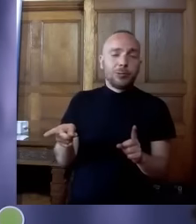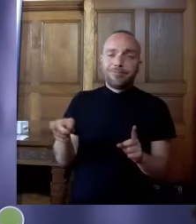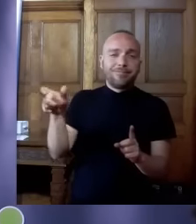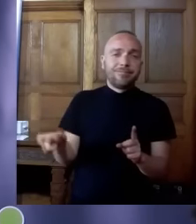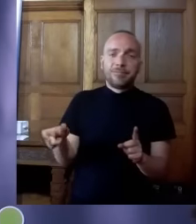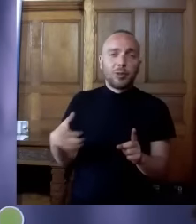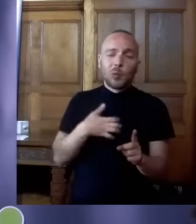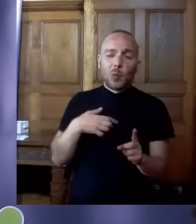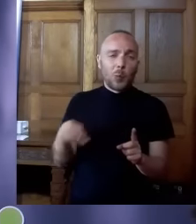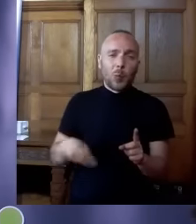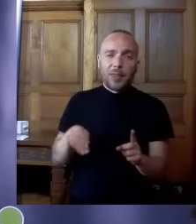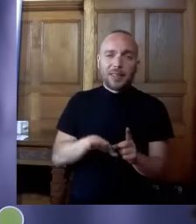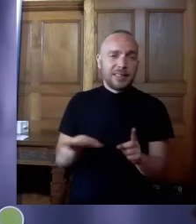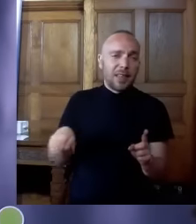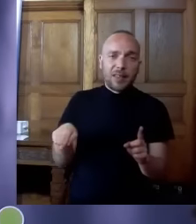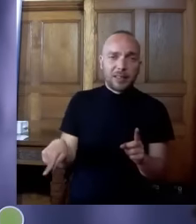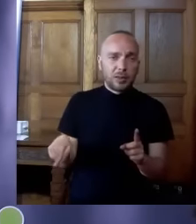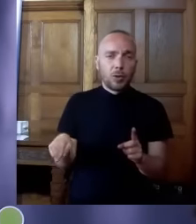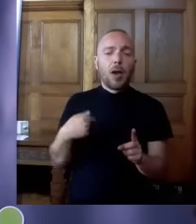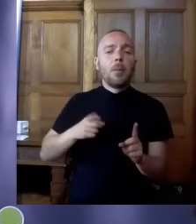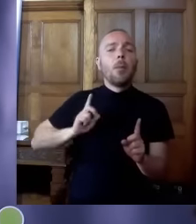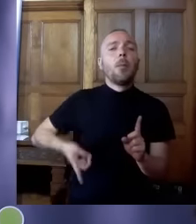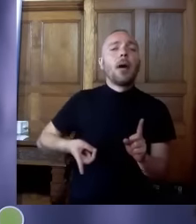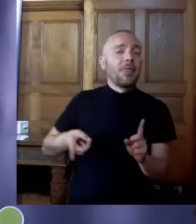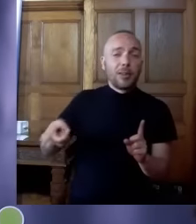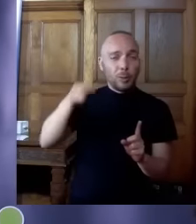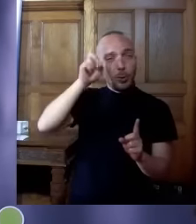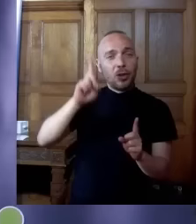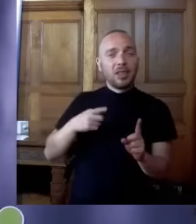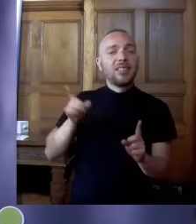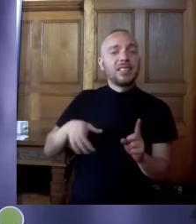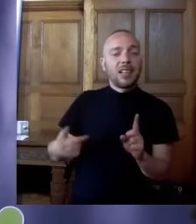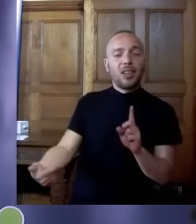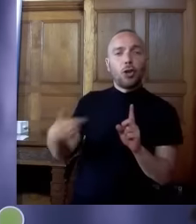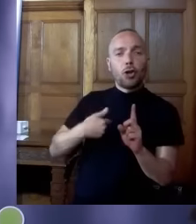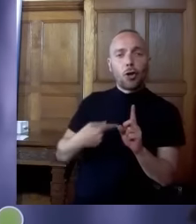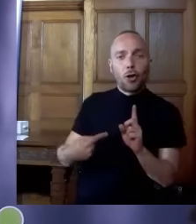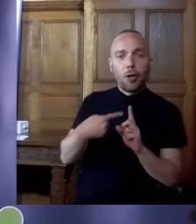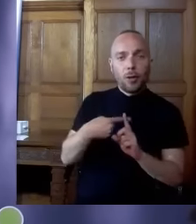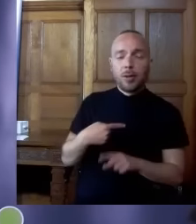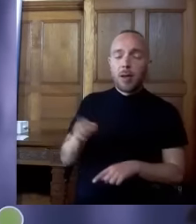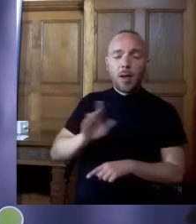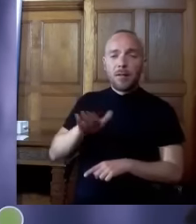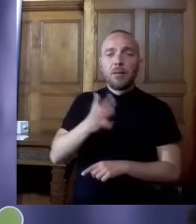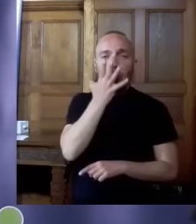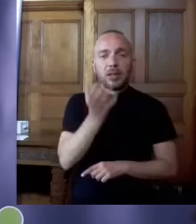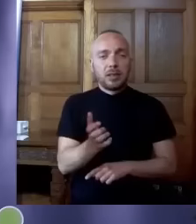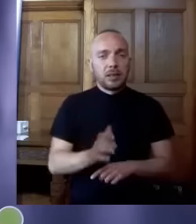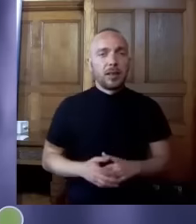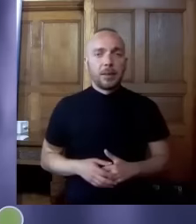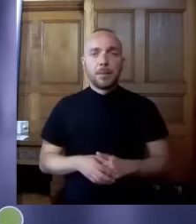puedes hacer eso aquí quien manda no lo sabes soy yo y eso va a ser muy triste